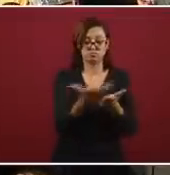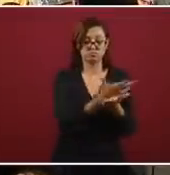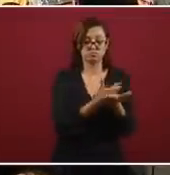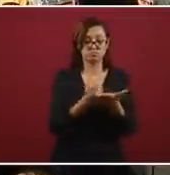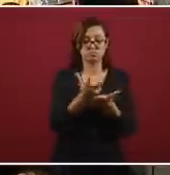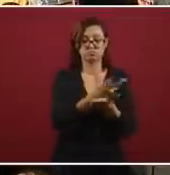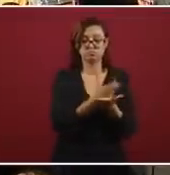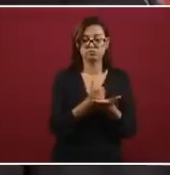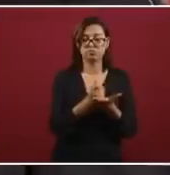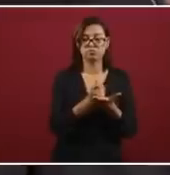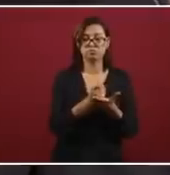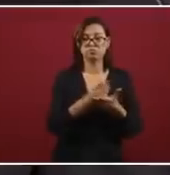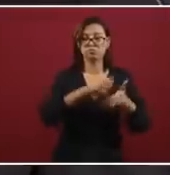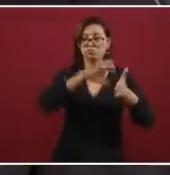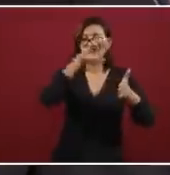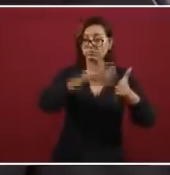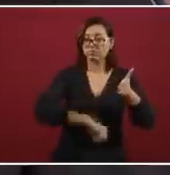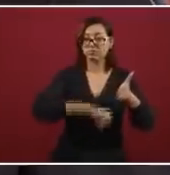recursos para un fondo